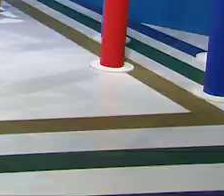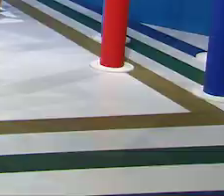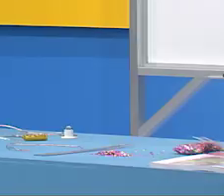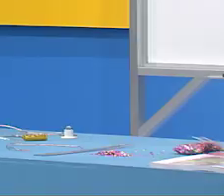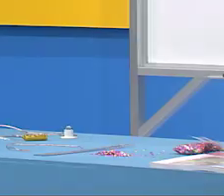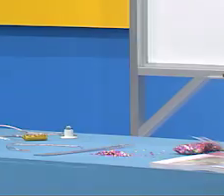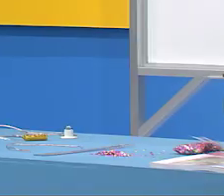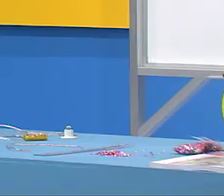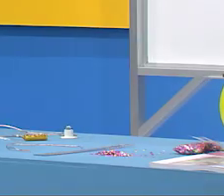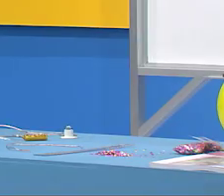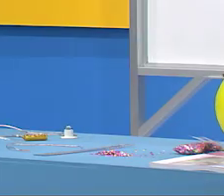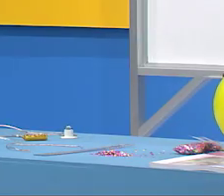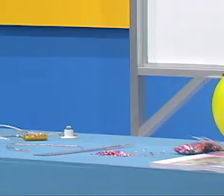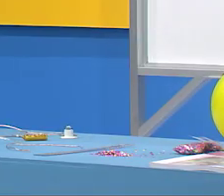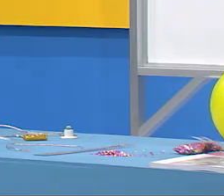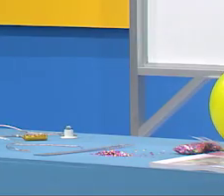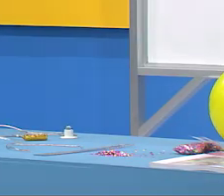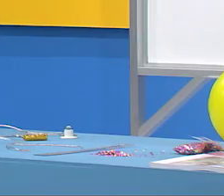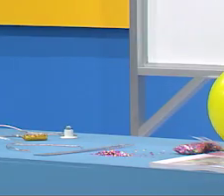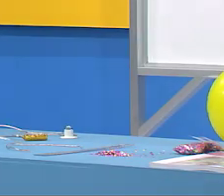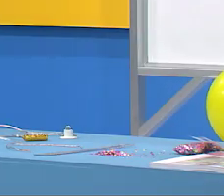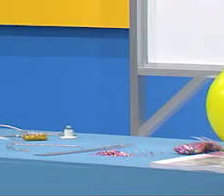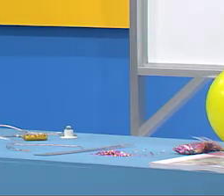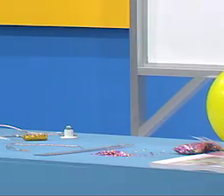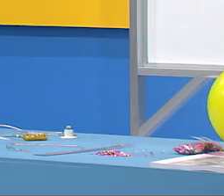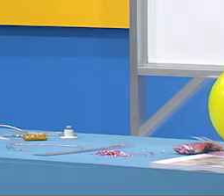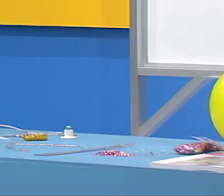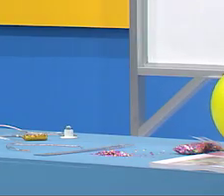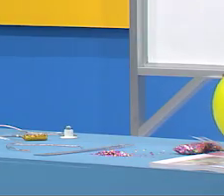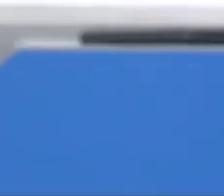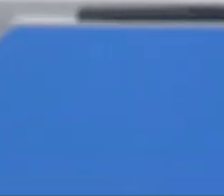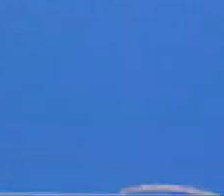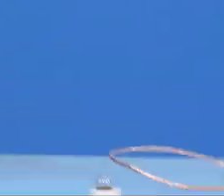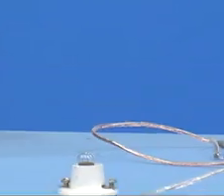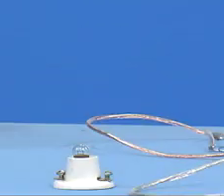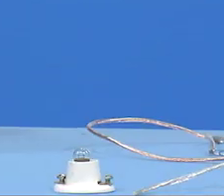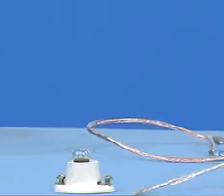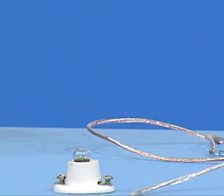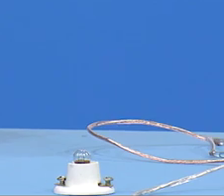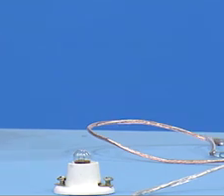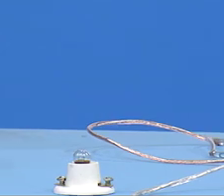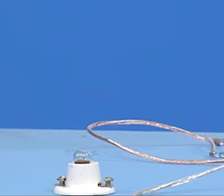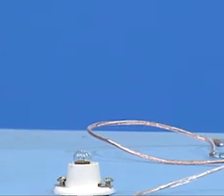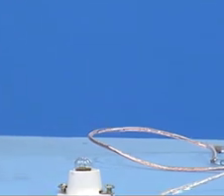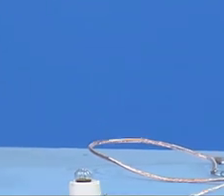Ya está del lado, de uno de los lados.